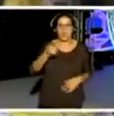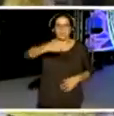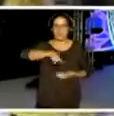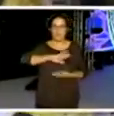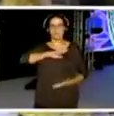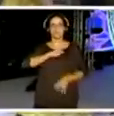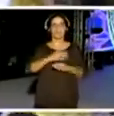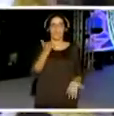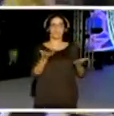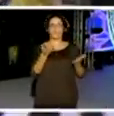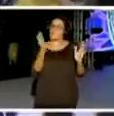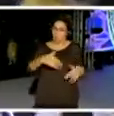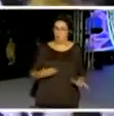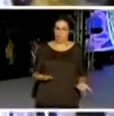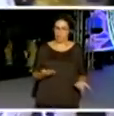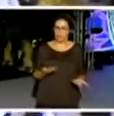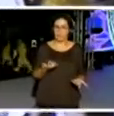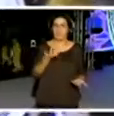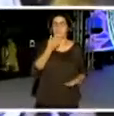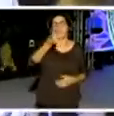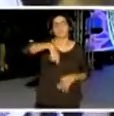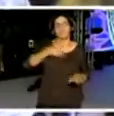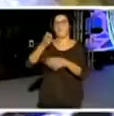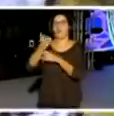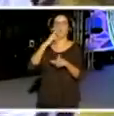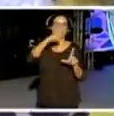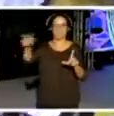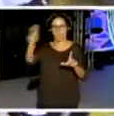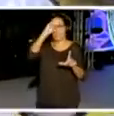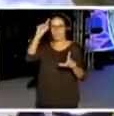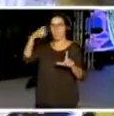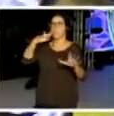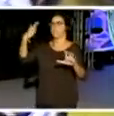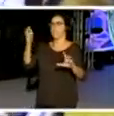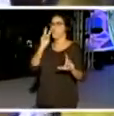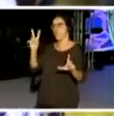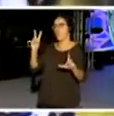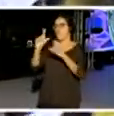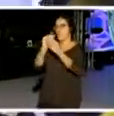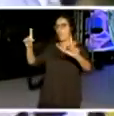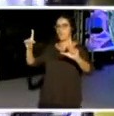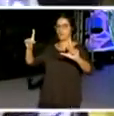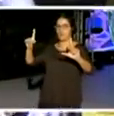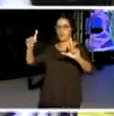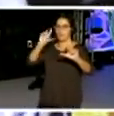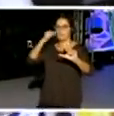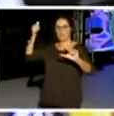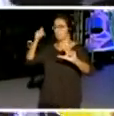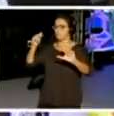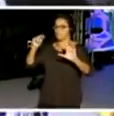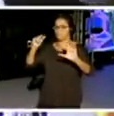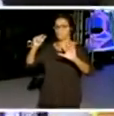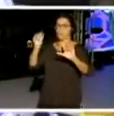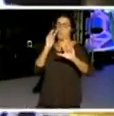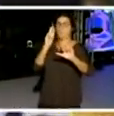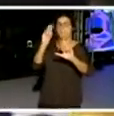cosas. Ustedes no van al Museo del Prado, ven un Picasso y les gusta de entrada, ¿no? Les gusta porque lo han visto en fotos, porque no lo